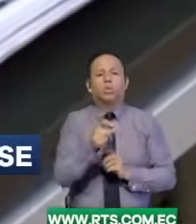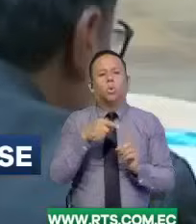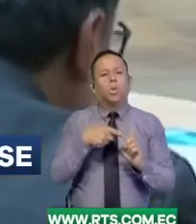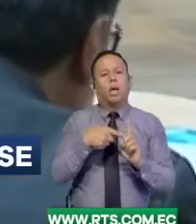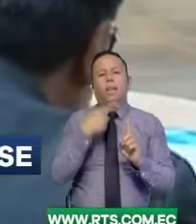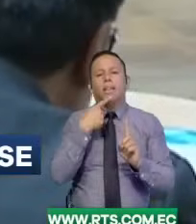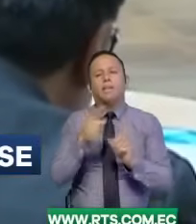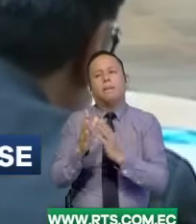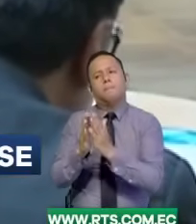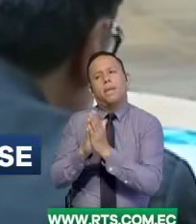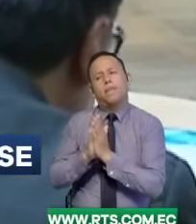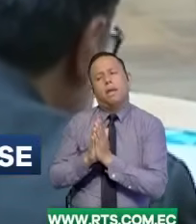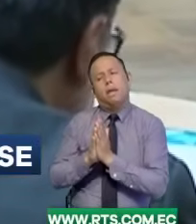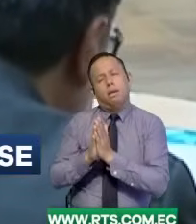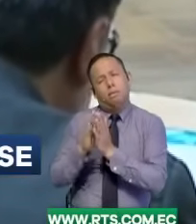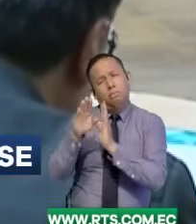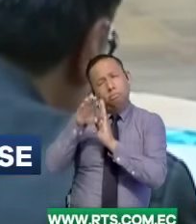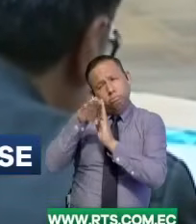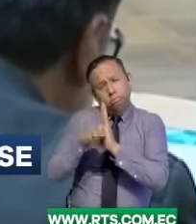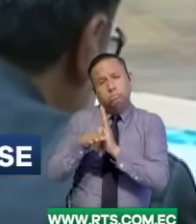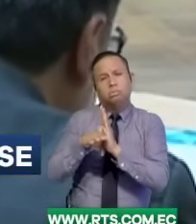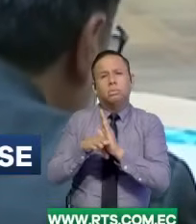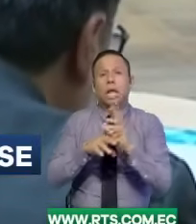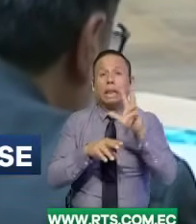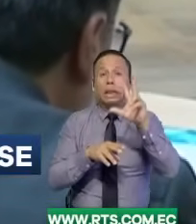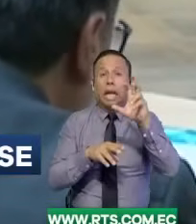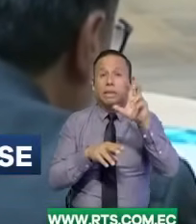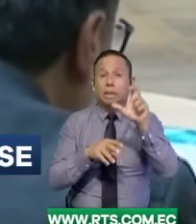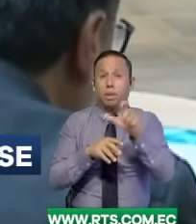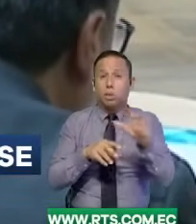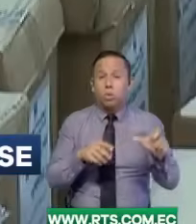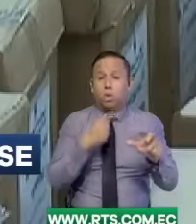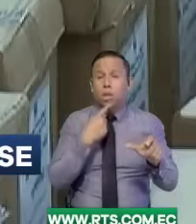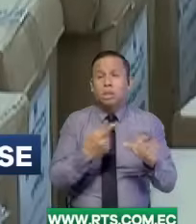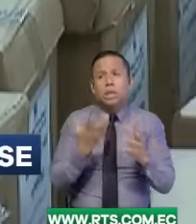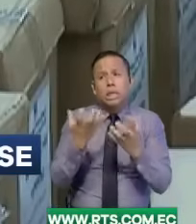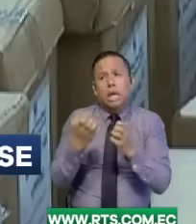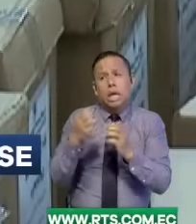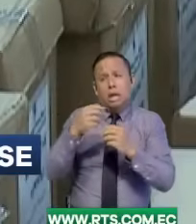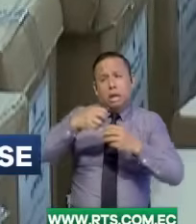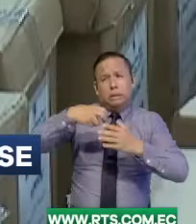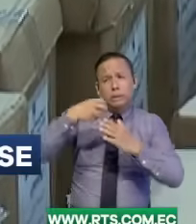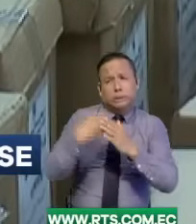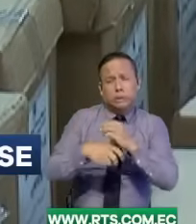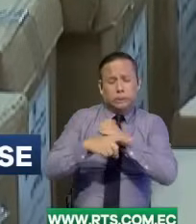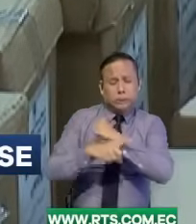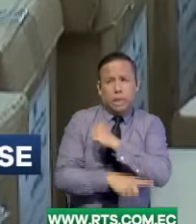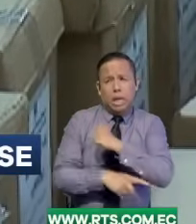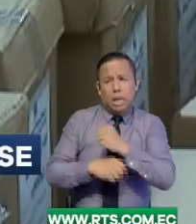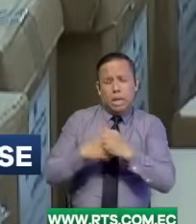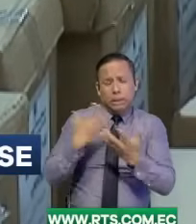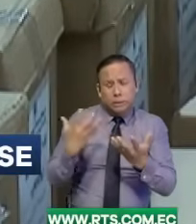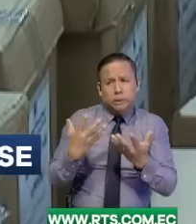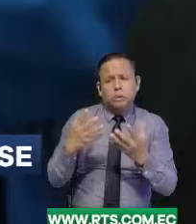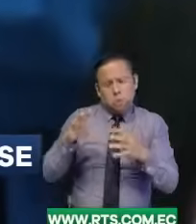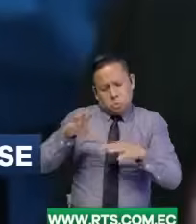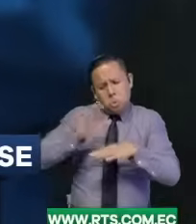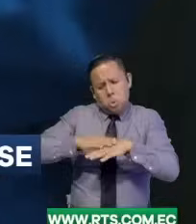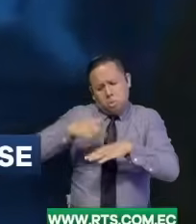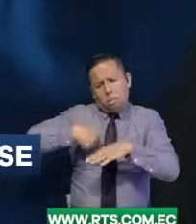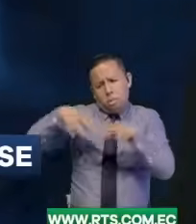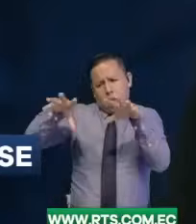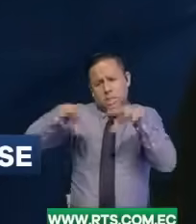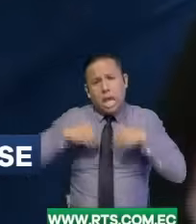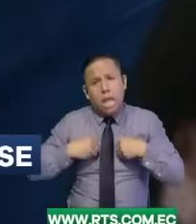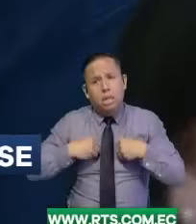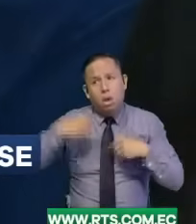cuales 13 de los 52 implicados buscan reducir sus penas a cambio de declararse culpables. La figura